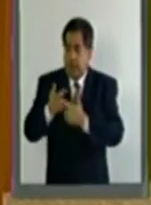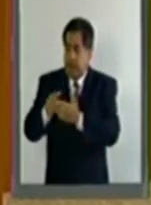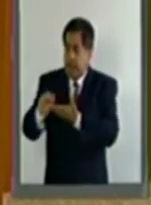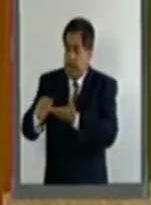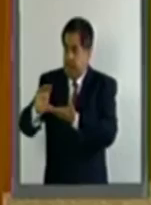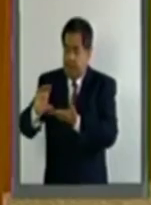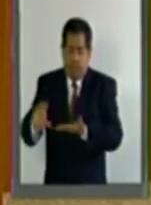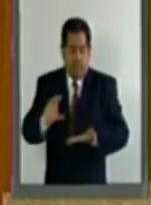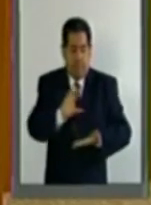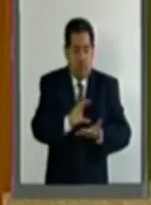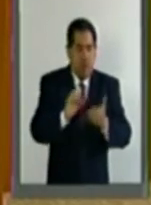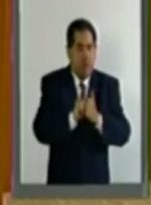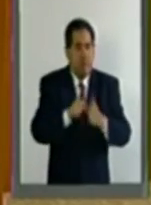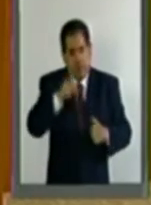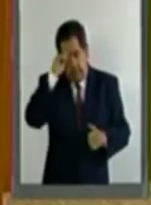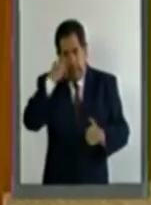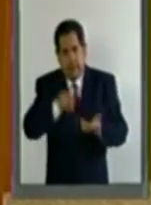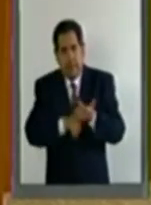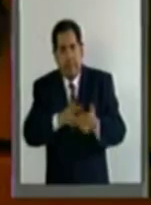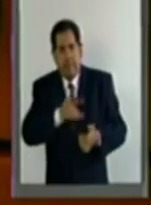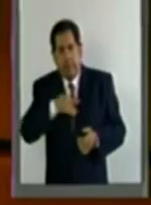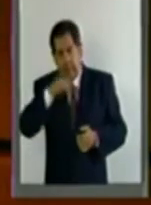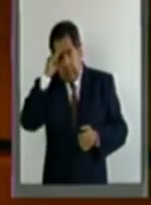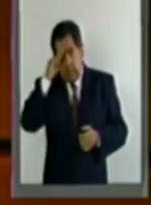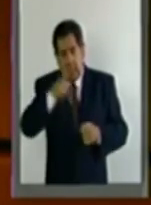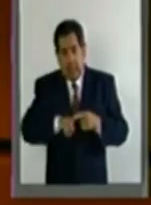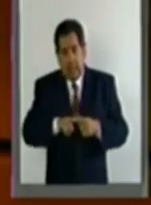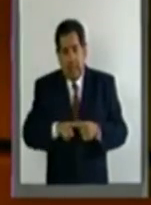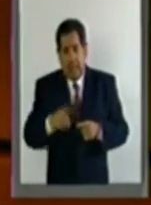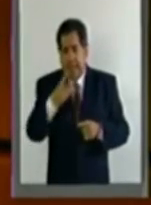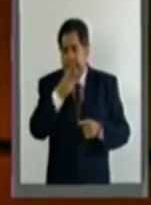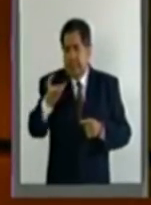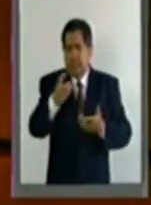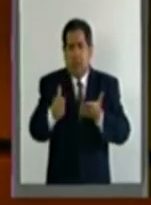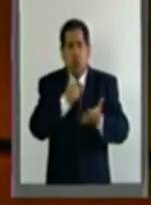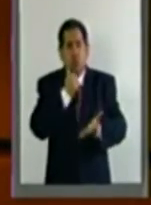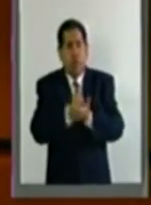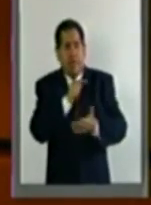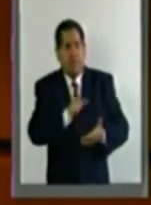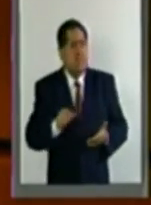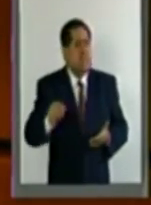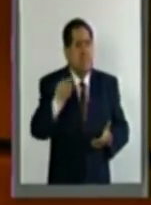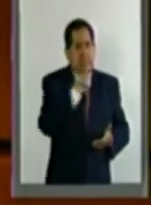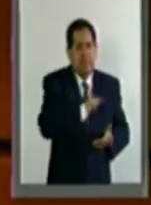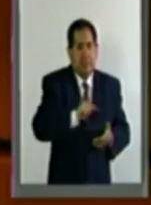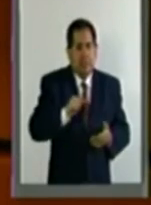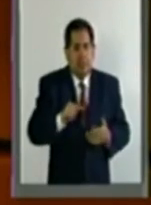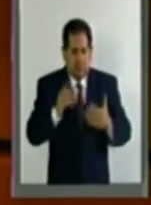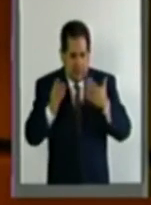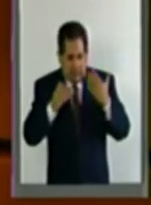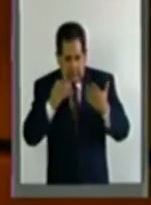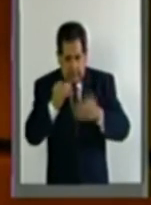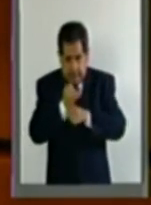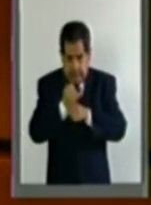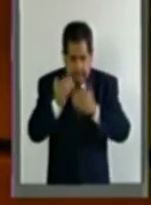establece considerando que en 300 ciudades un estudio